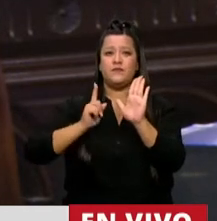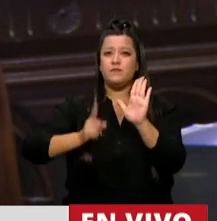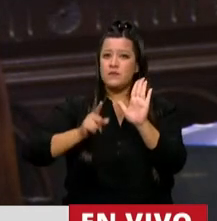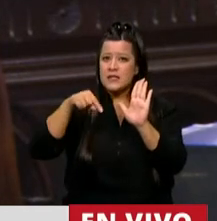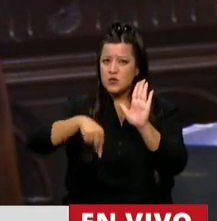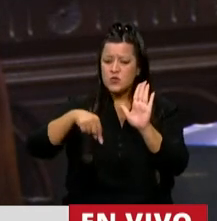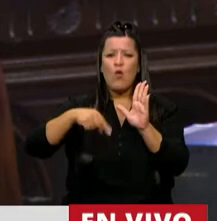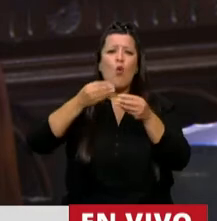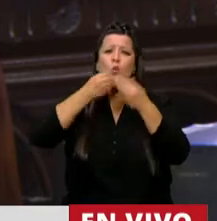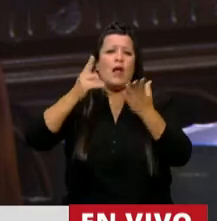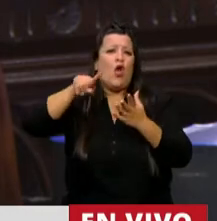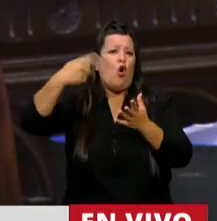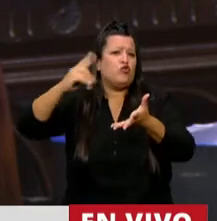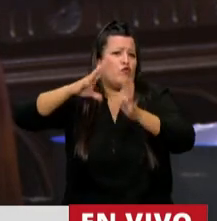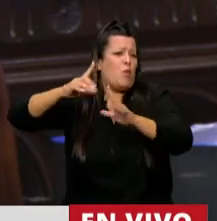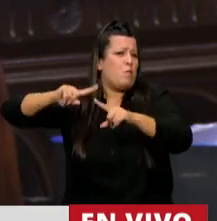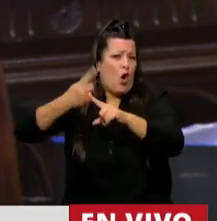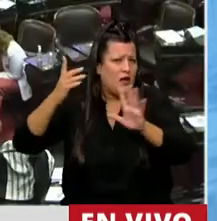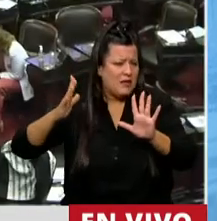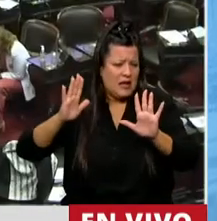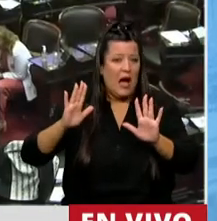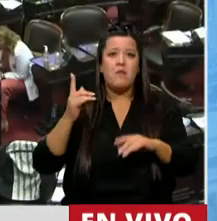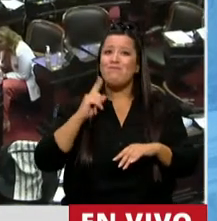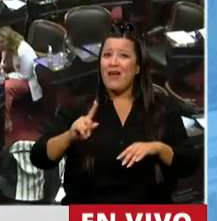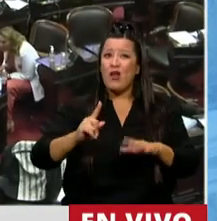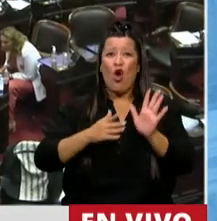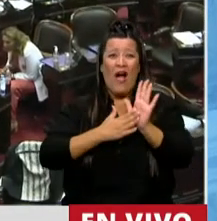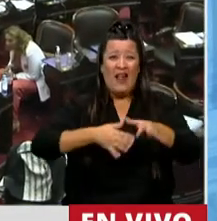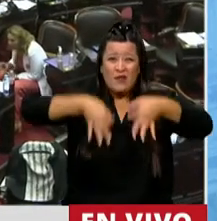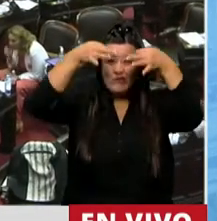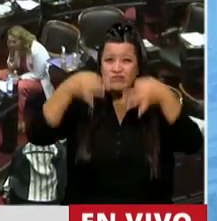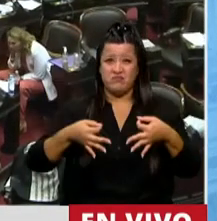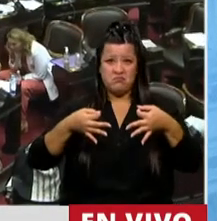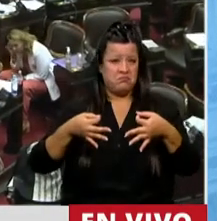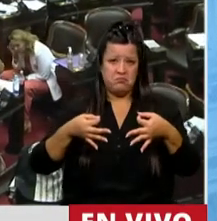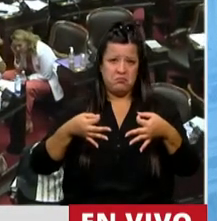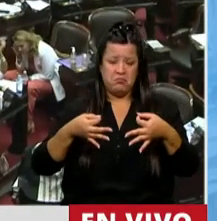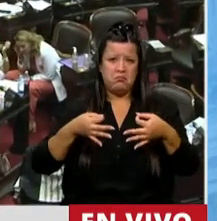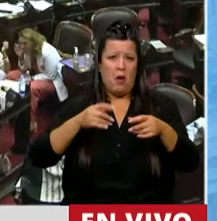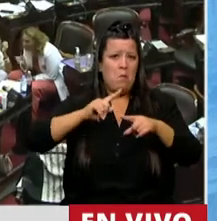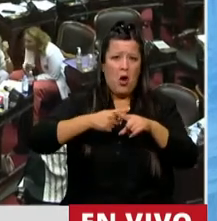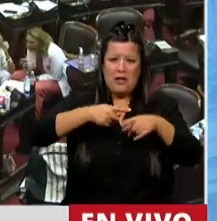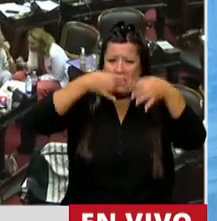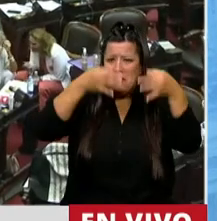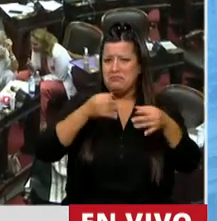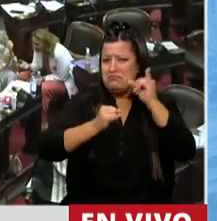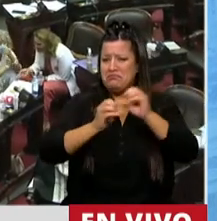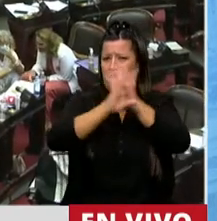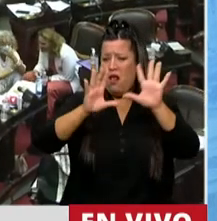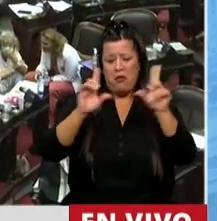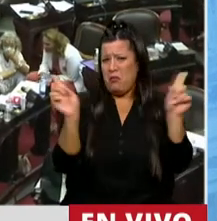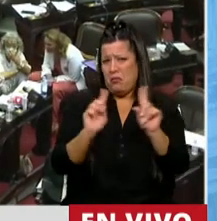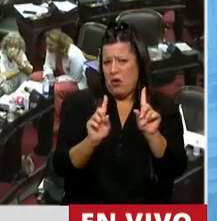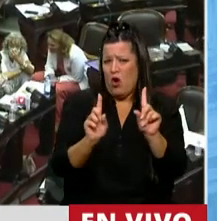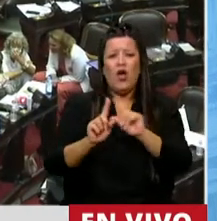en cualquier otra política, no garantizan ni la definición de la política en sí, ni